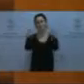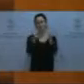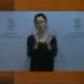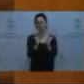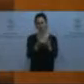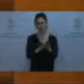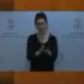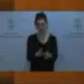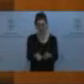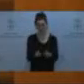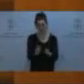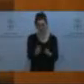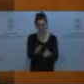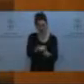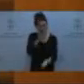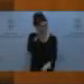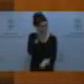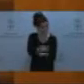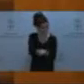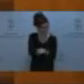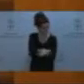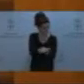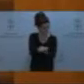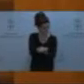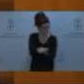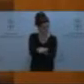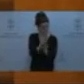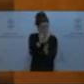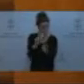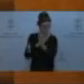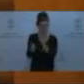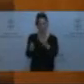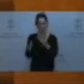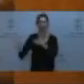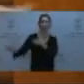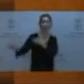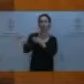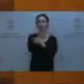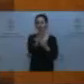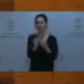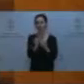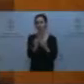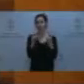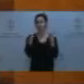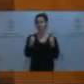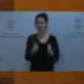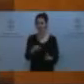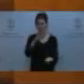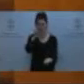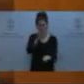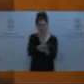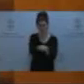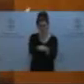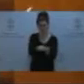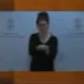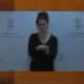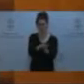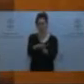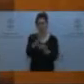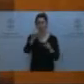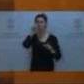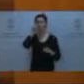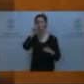a esquilmar el río. Falso. Quienes esquilman los ríos, y usted debería de saberlo, son los cormorales y